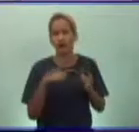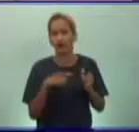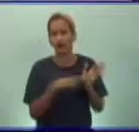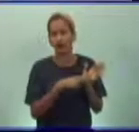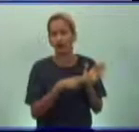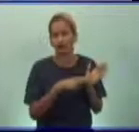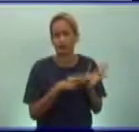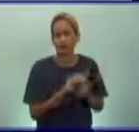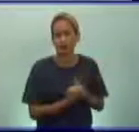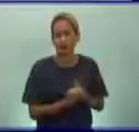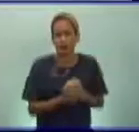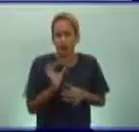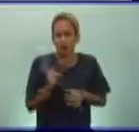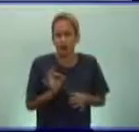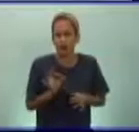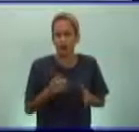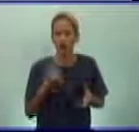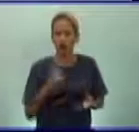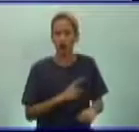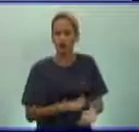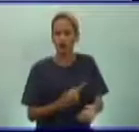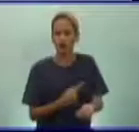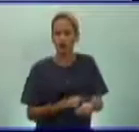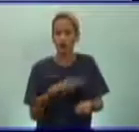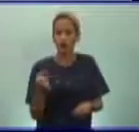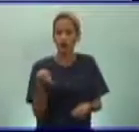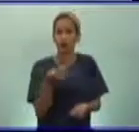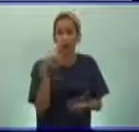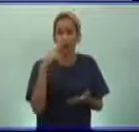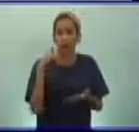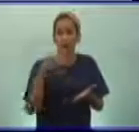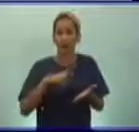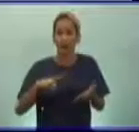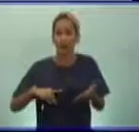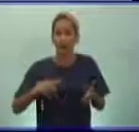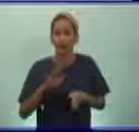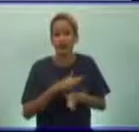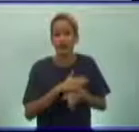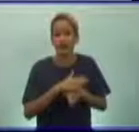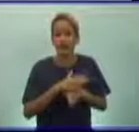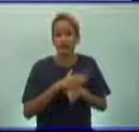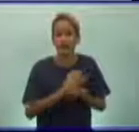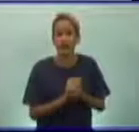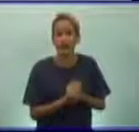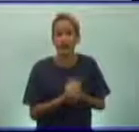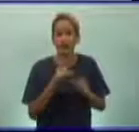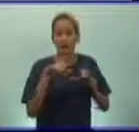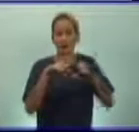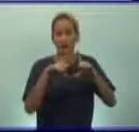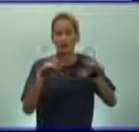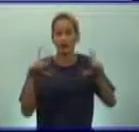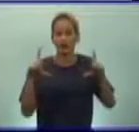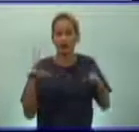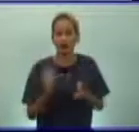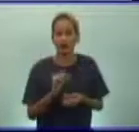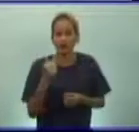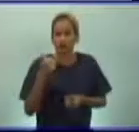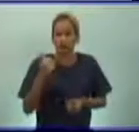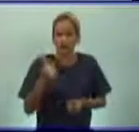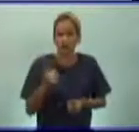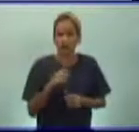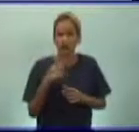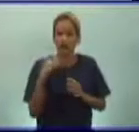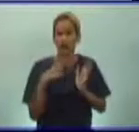Como de costumbre, leerán diferentes textos con fluidez, corrección y expresividad,